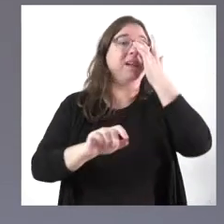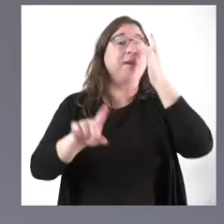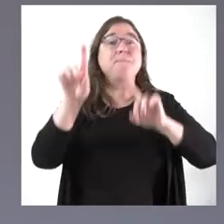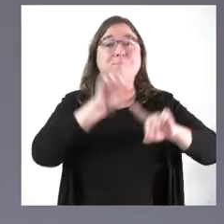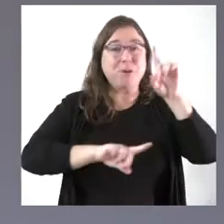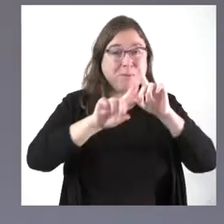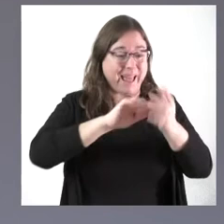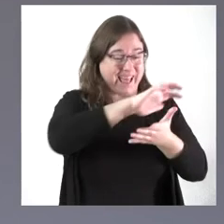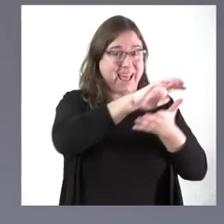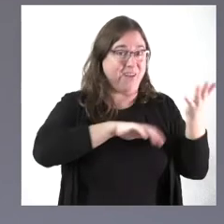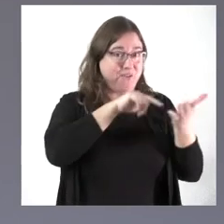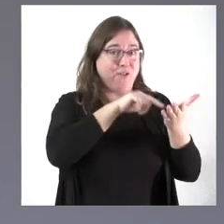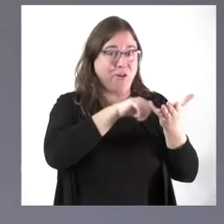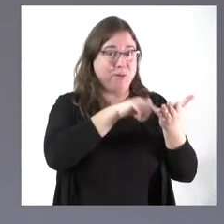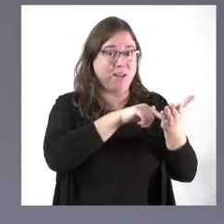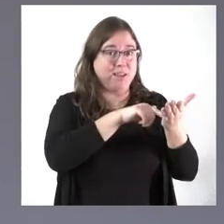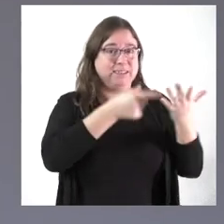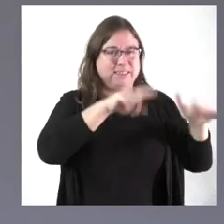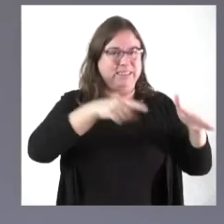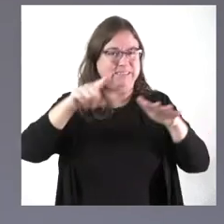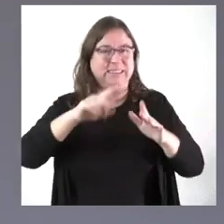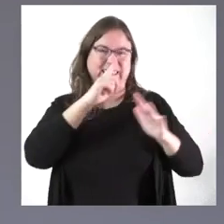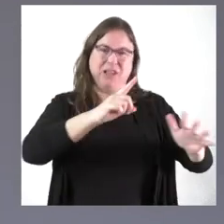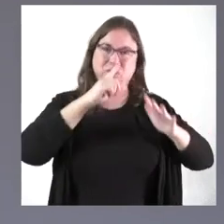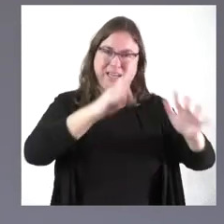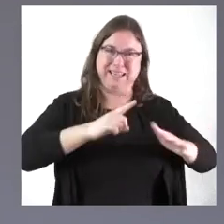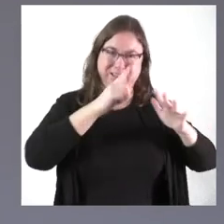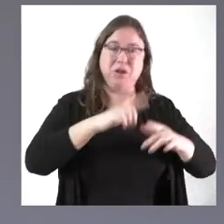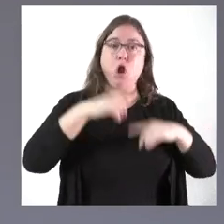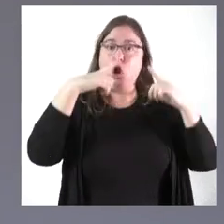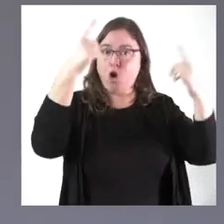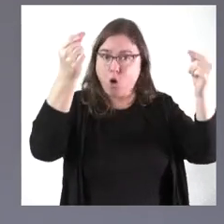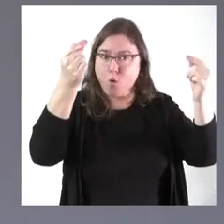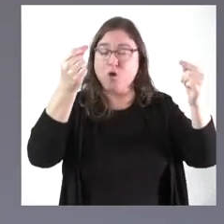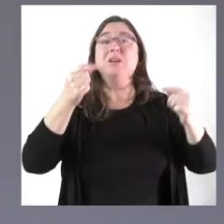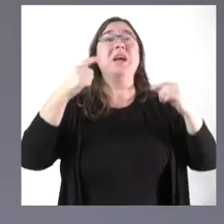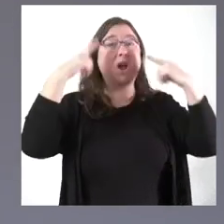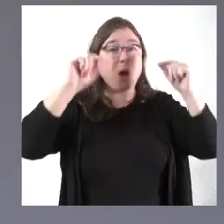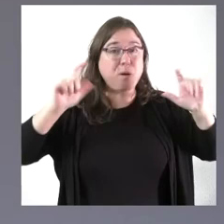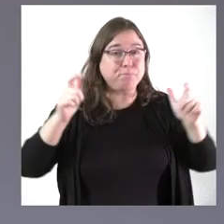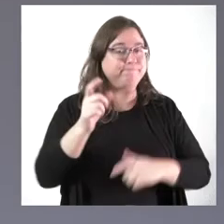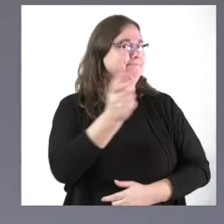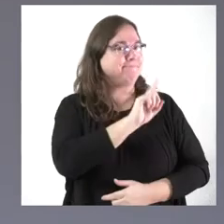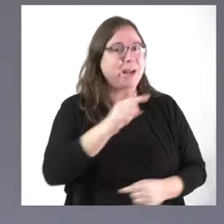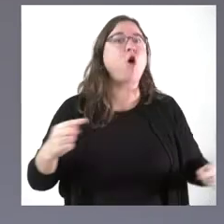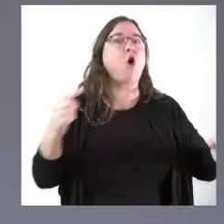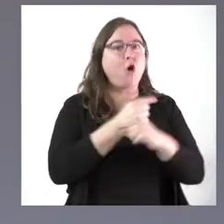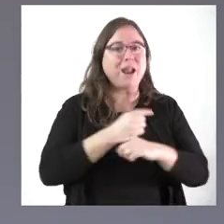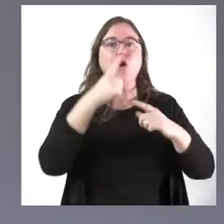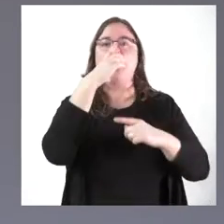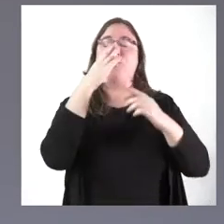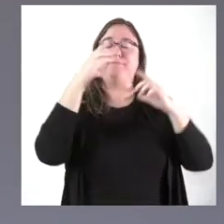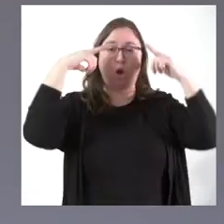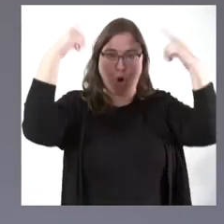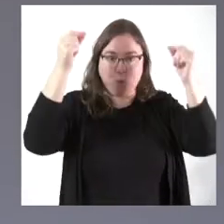que ese informe seccional de las poblaciones de lobo es erróneo el lobo no está en regresión está en expansión lo